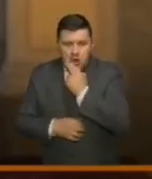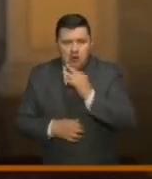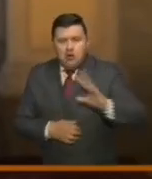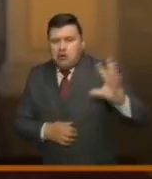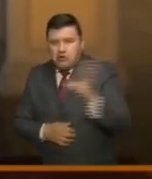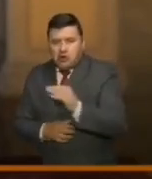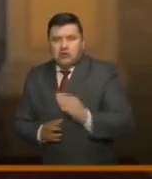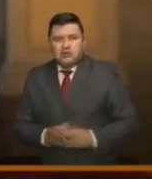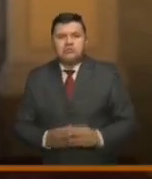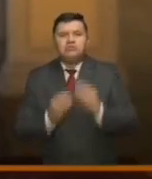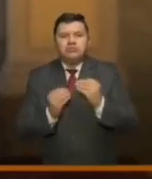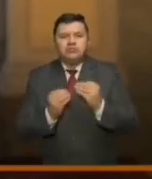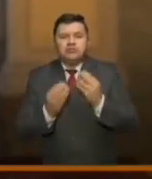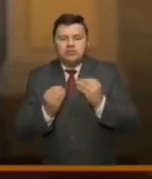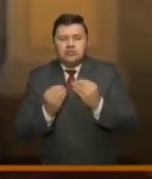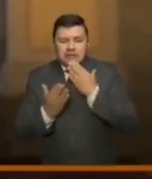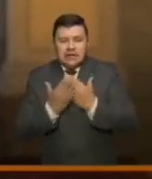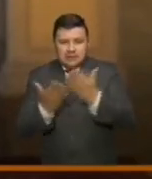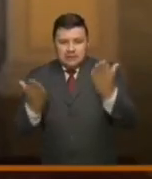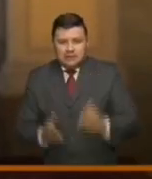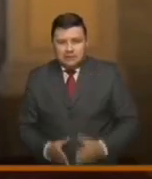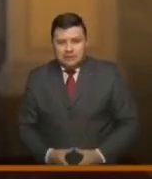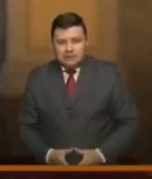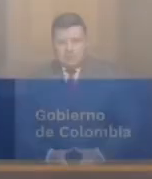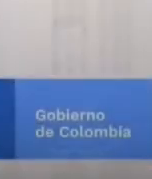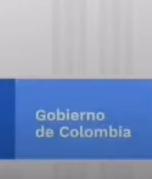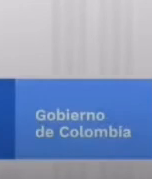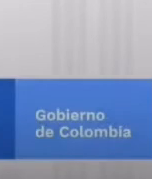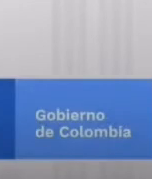todos muchísimas muchísimas gracias